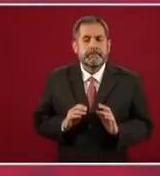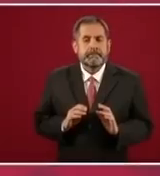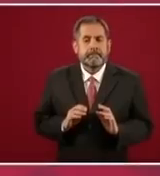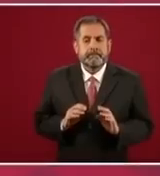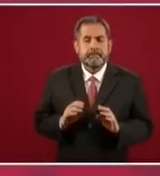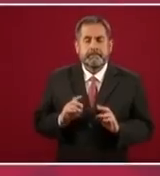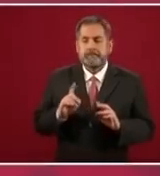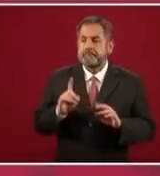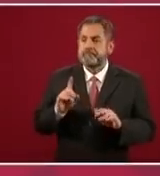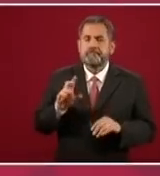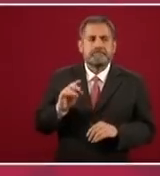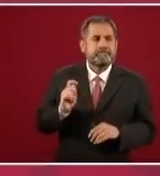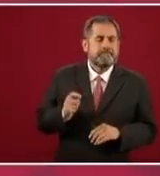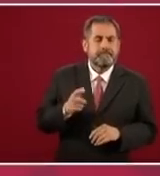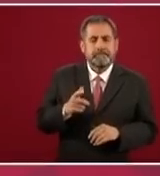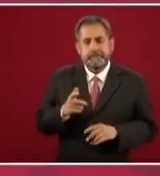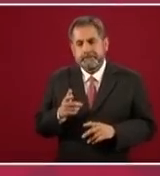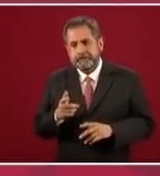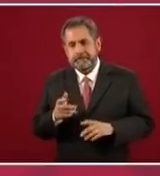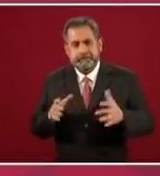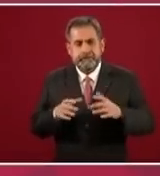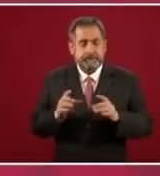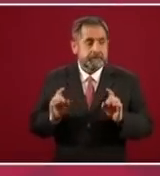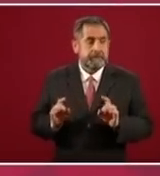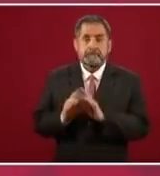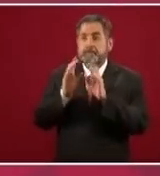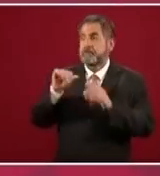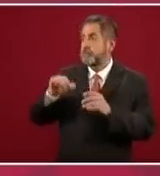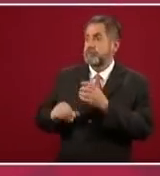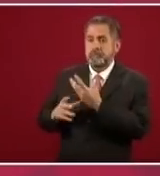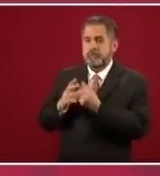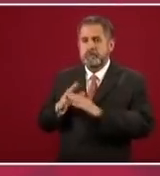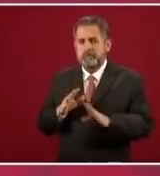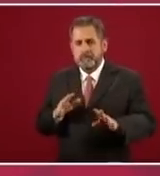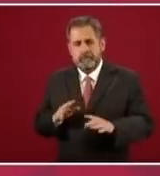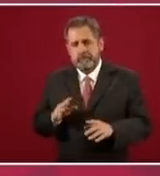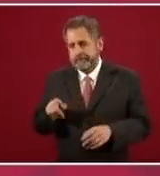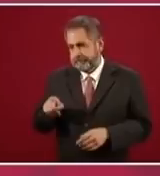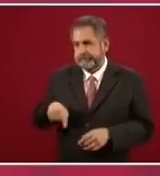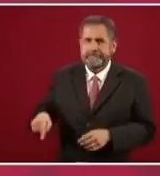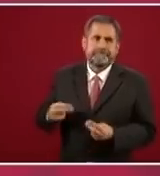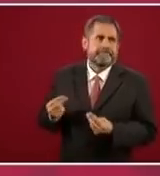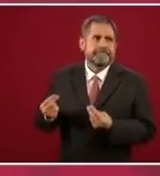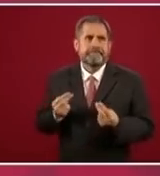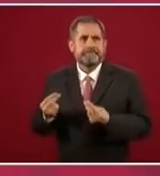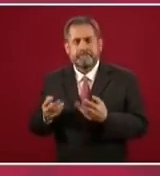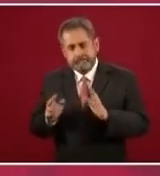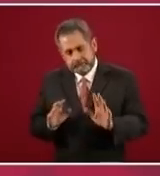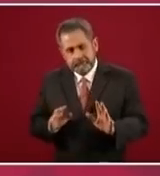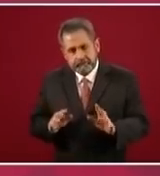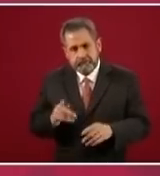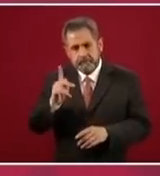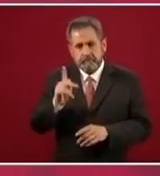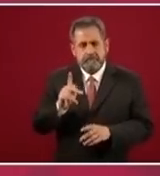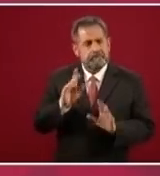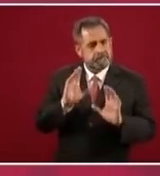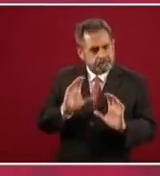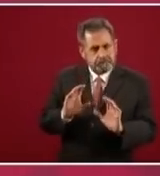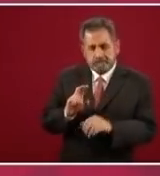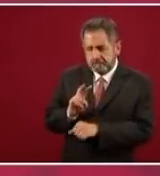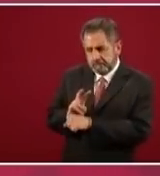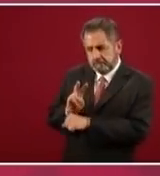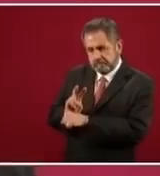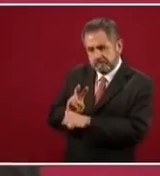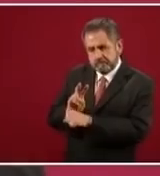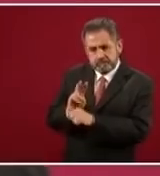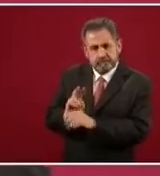no espontáneo, ¿sí? Claro que hay la necesidad, pero hay una conducción,